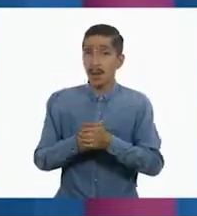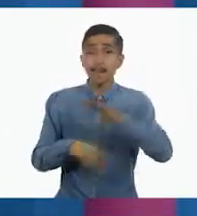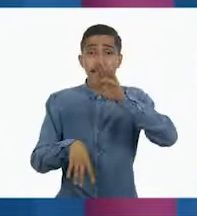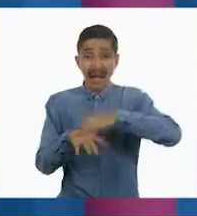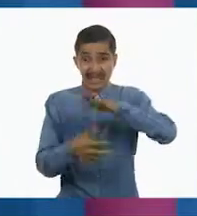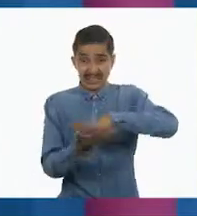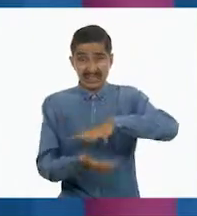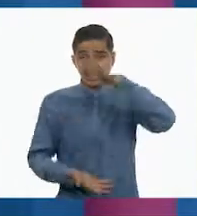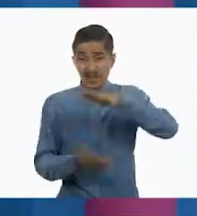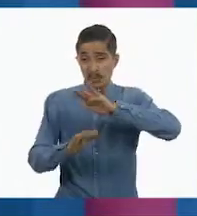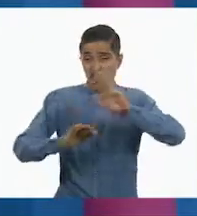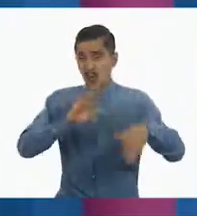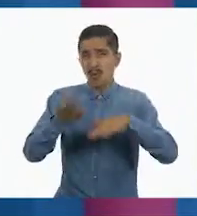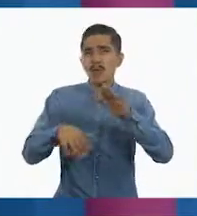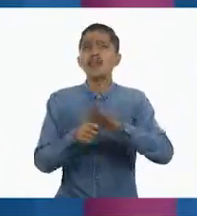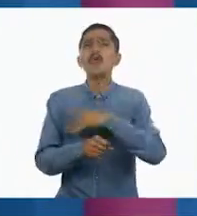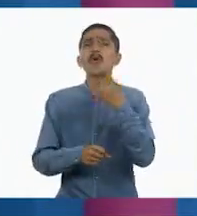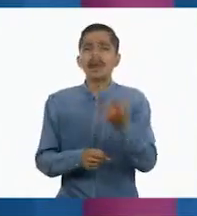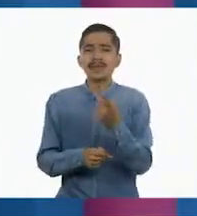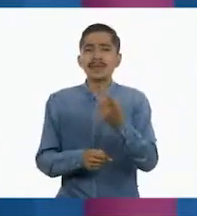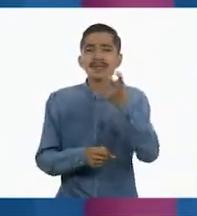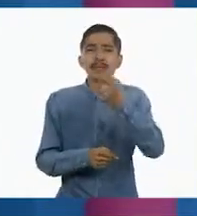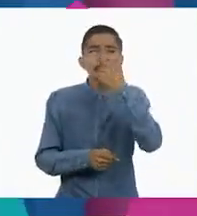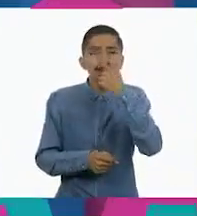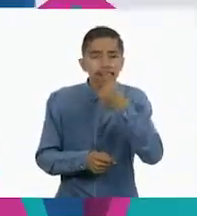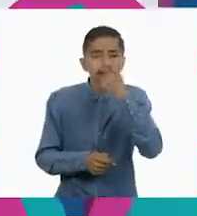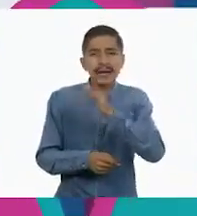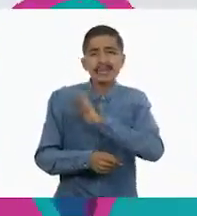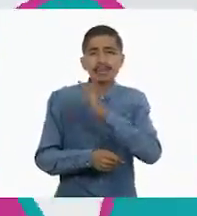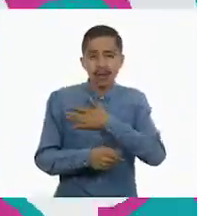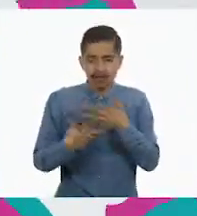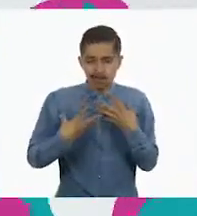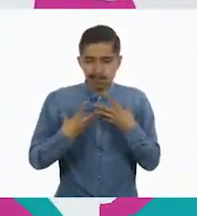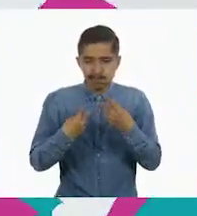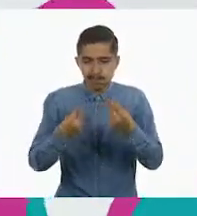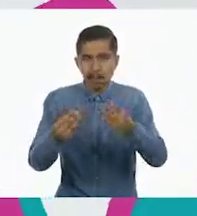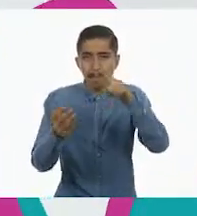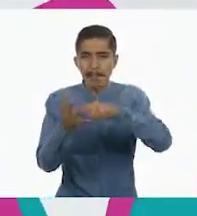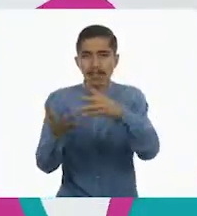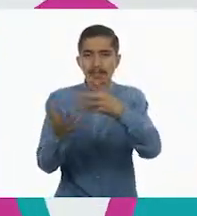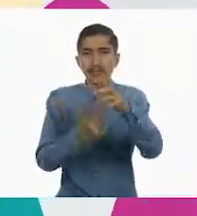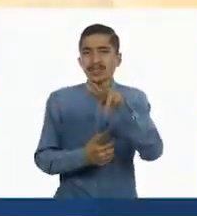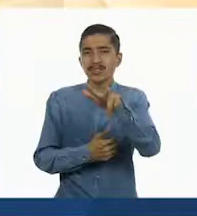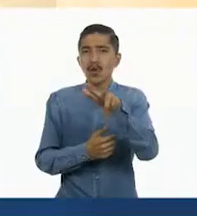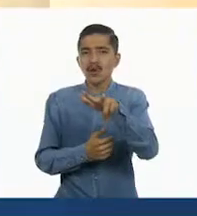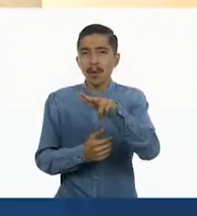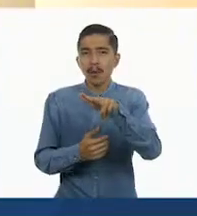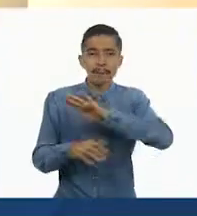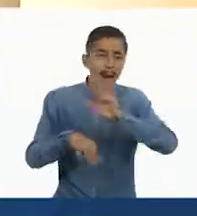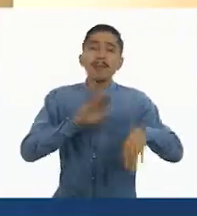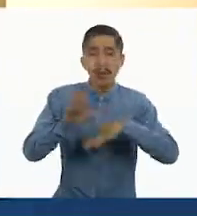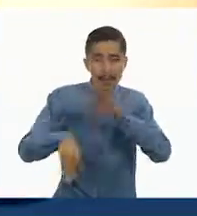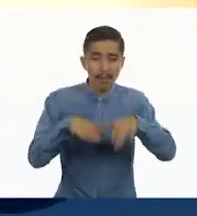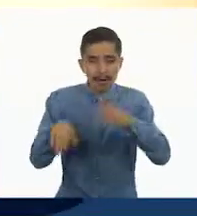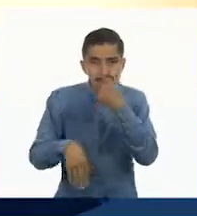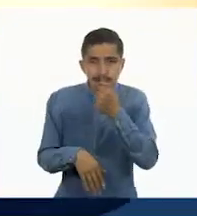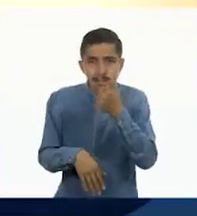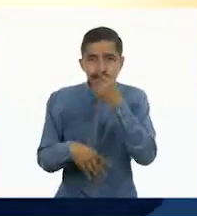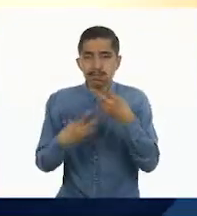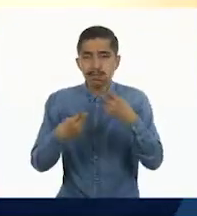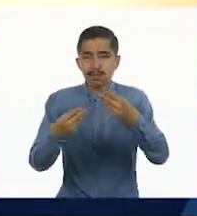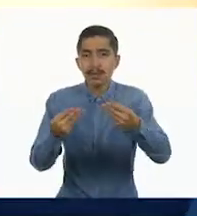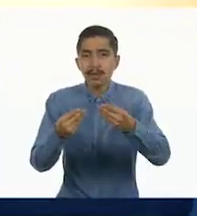de esa época se debe a la pandemia de influenza española de 1918. Pues se calcula que en